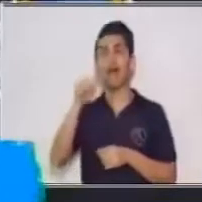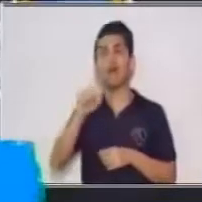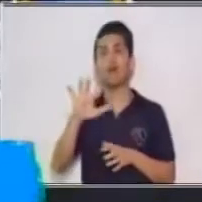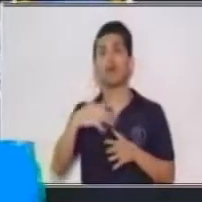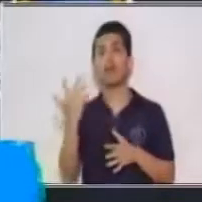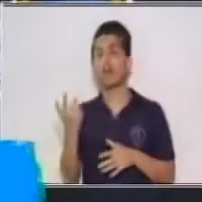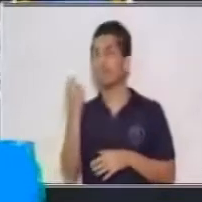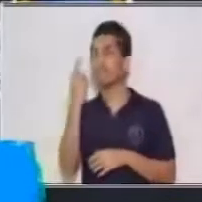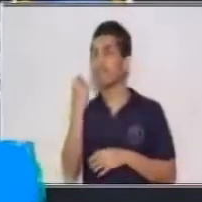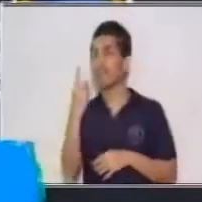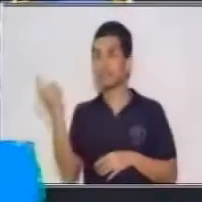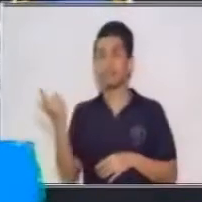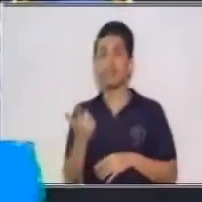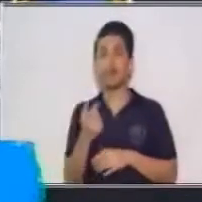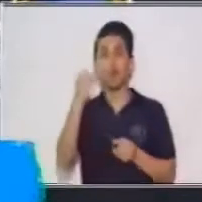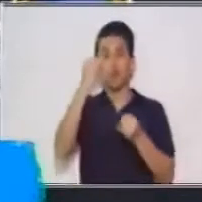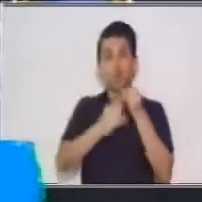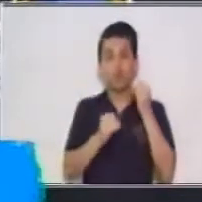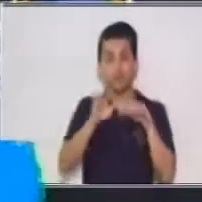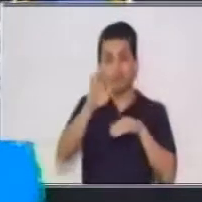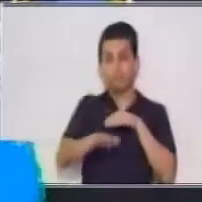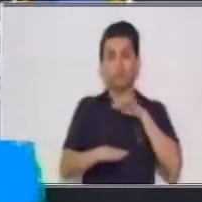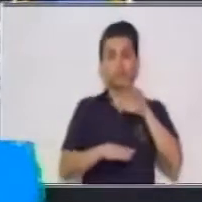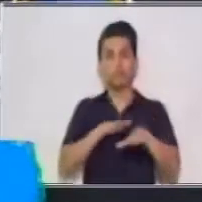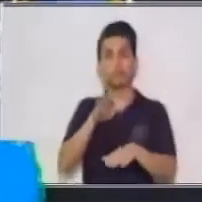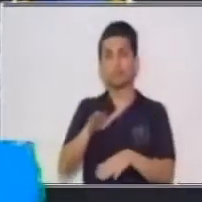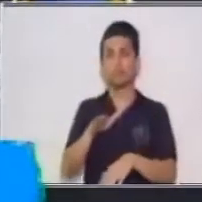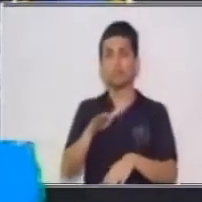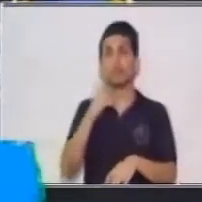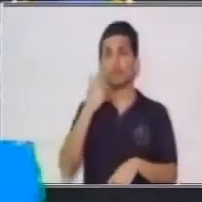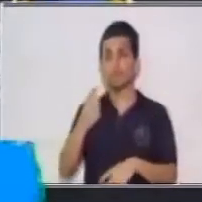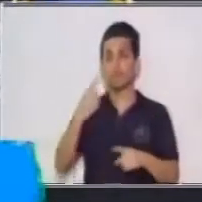Ahora, ¿qué nos falta? El último paso. Tengo que multiplicar